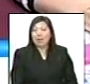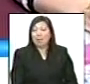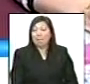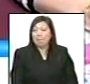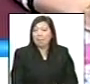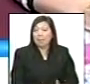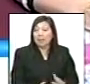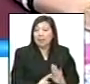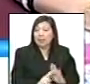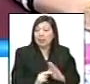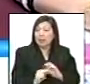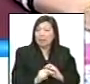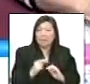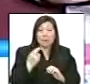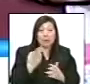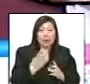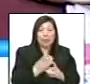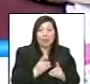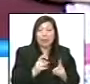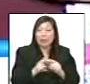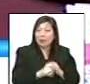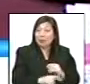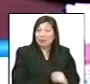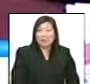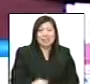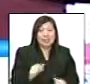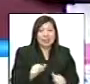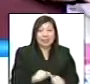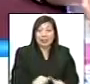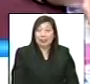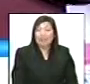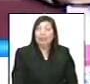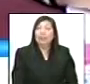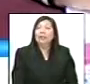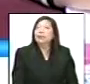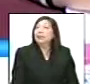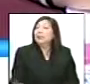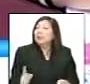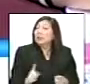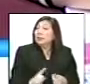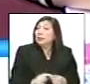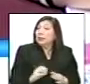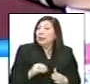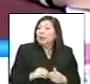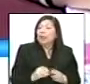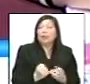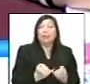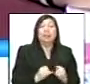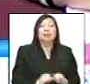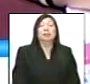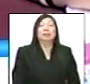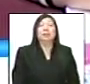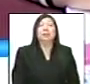de la representación política y democrática en el país. Recordemos que hasta la proclamación de la